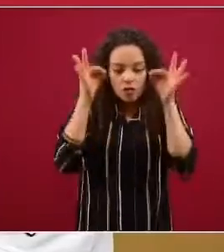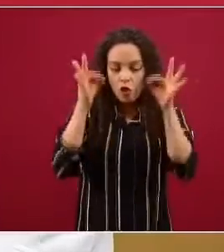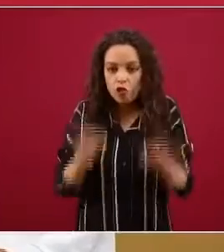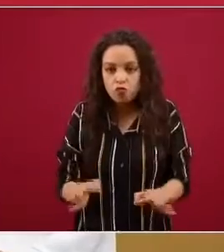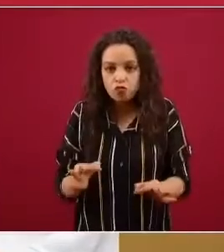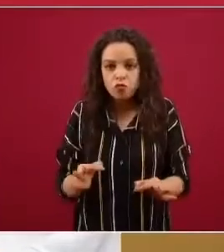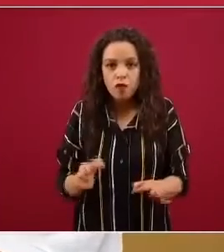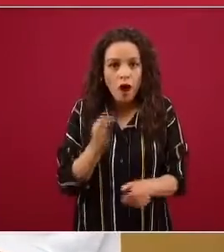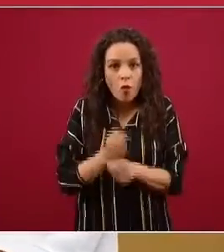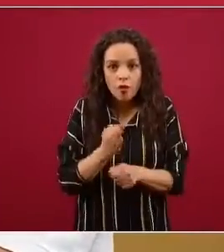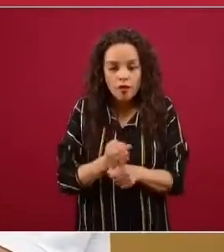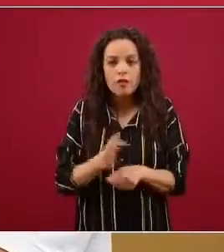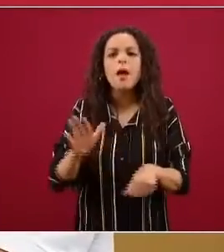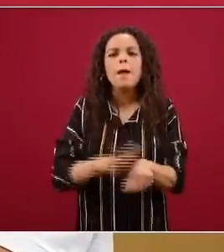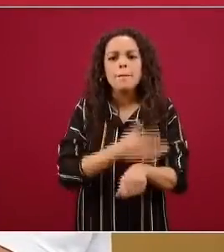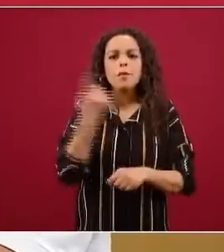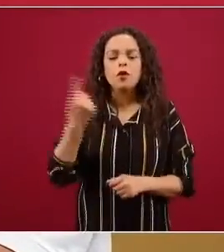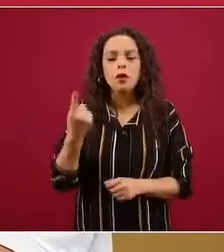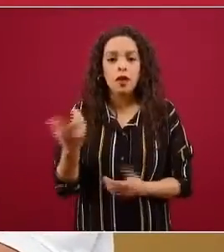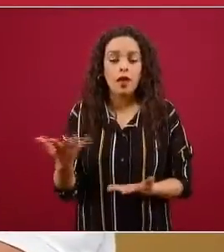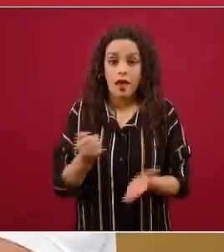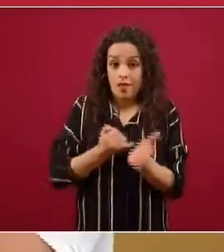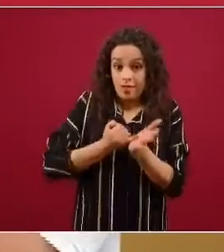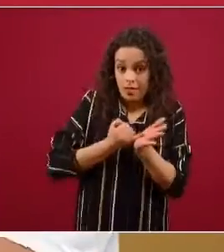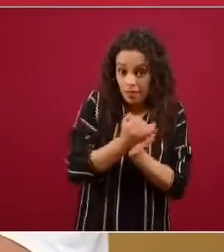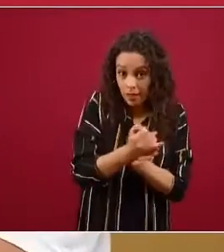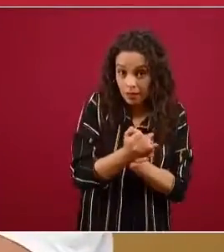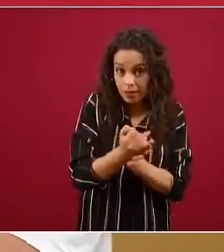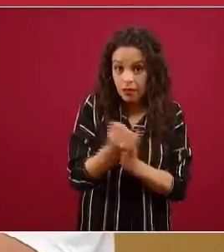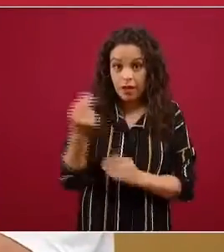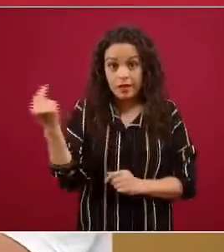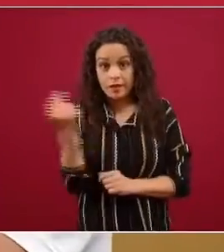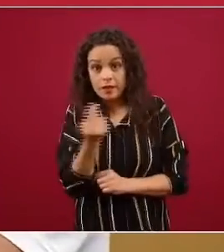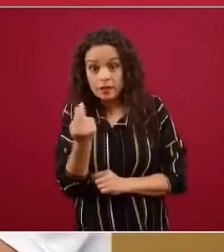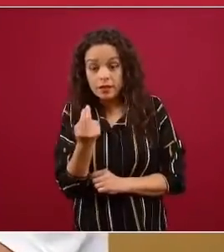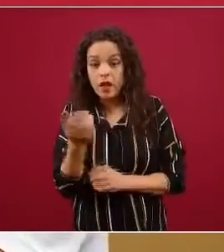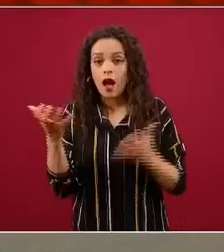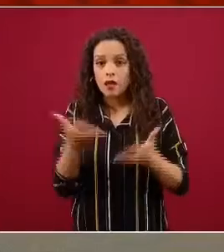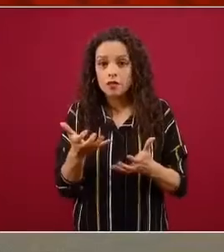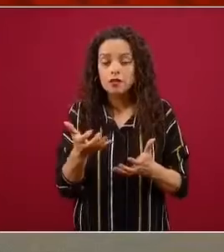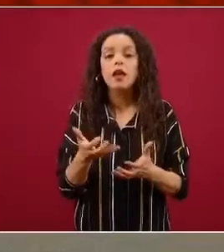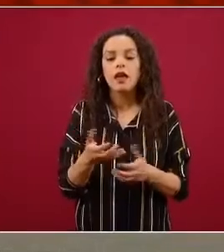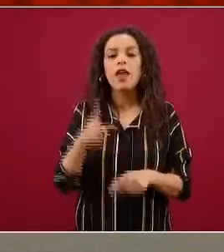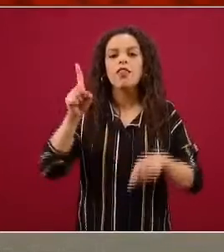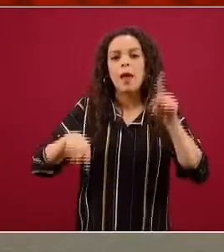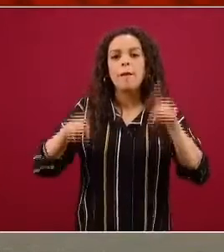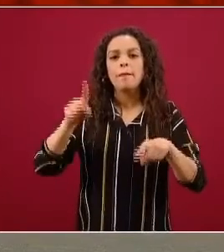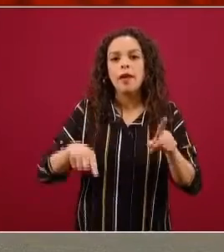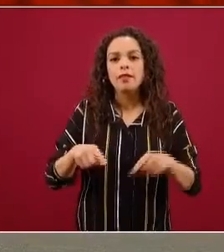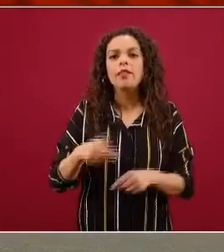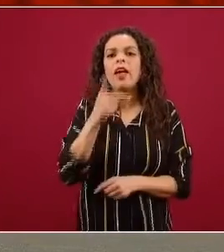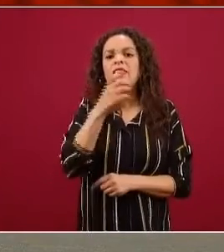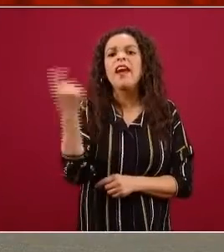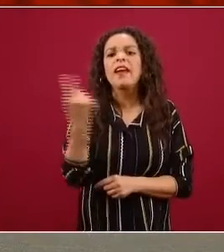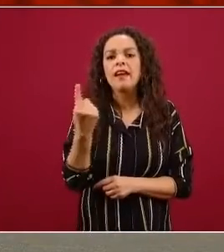¿Por qué razón? Porque muchas de las decisiones que se tienen que tomar dependen de esa documentación en tiempo